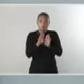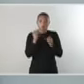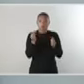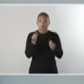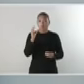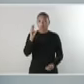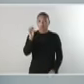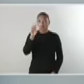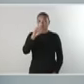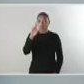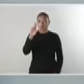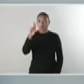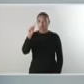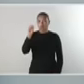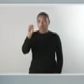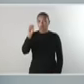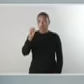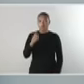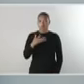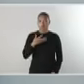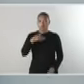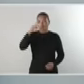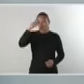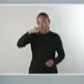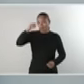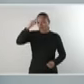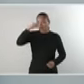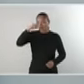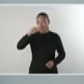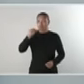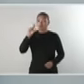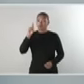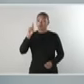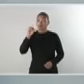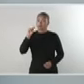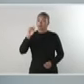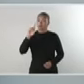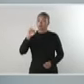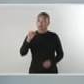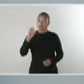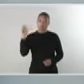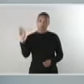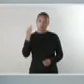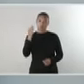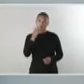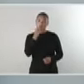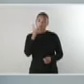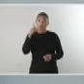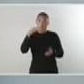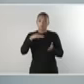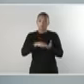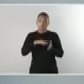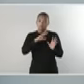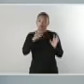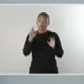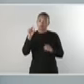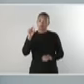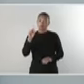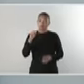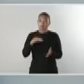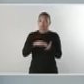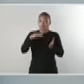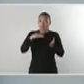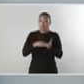tenemos recomendaciones de la auditoría superior de la federación por mil quinientos veinte millones de pesos